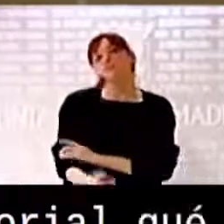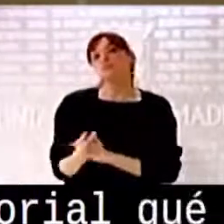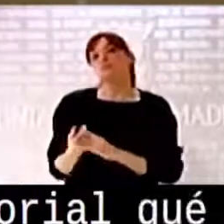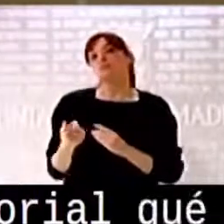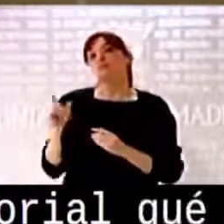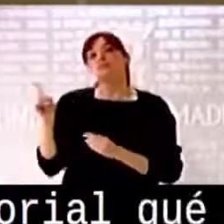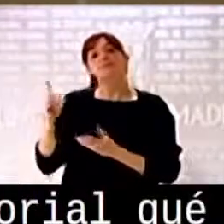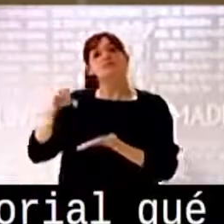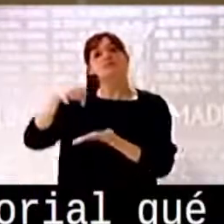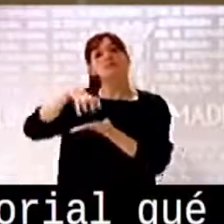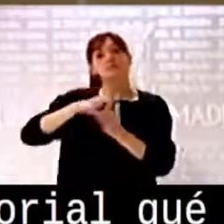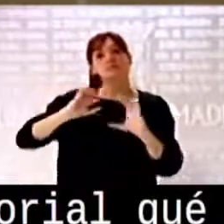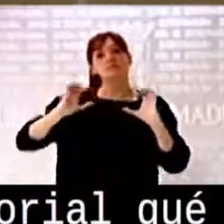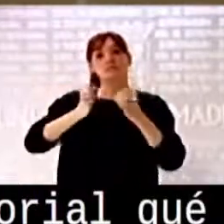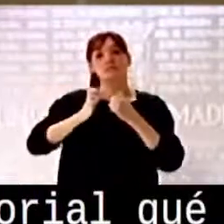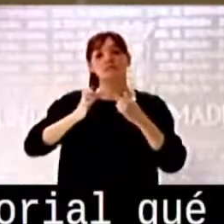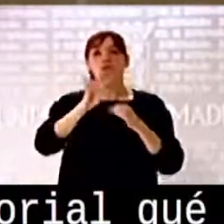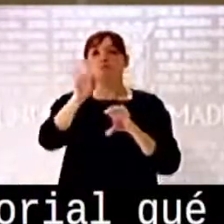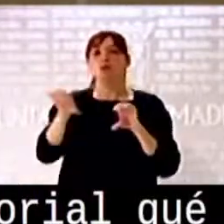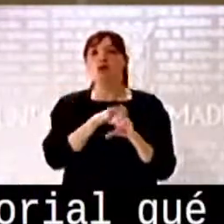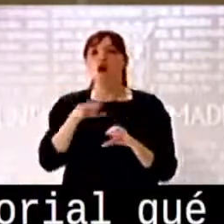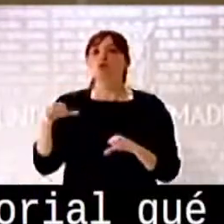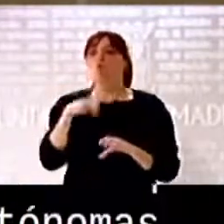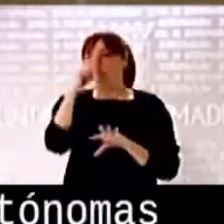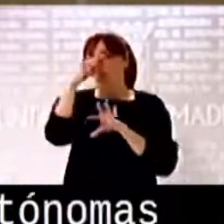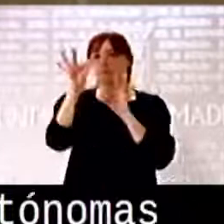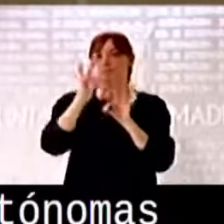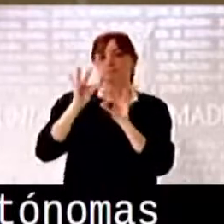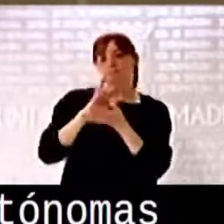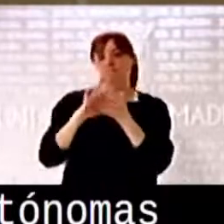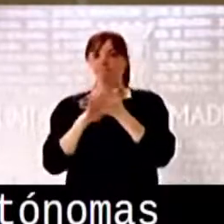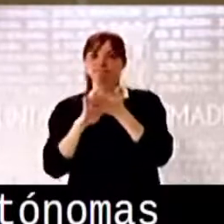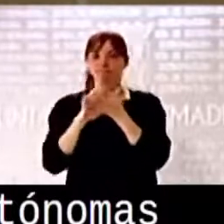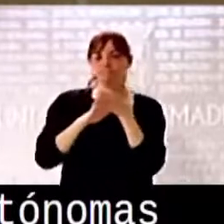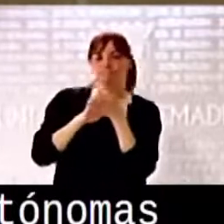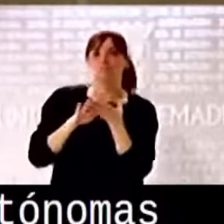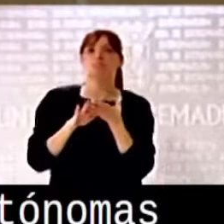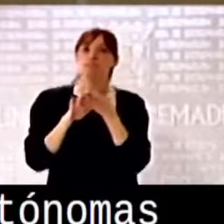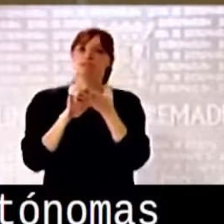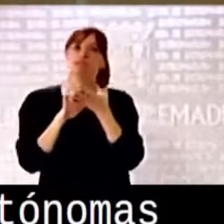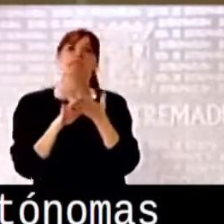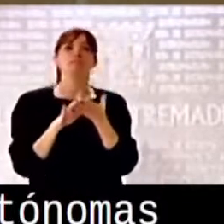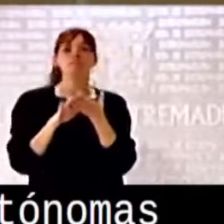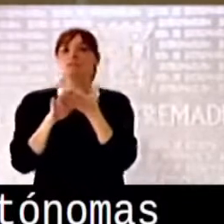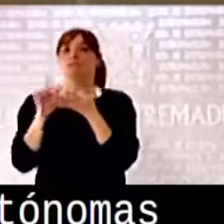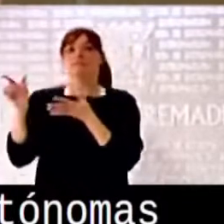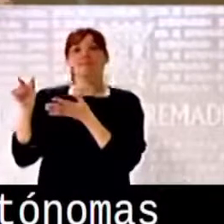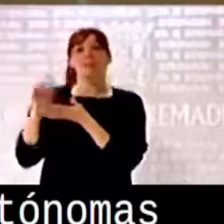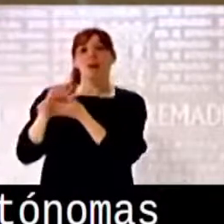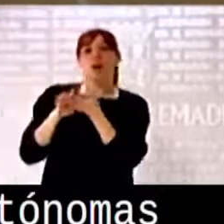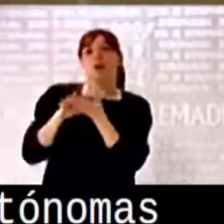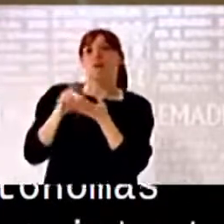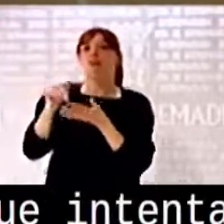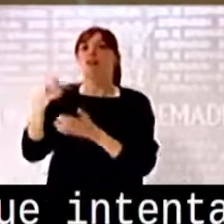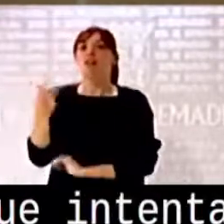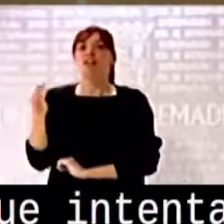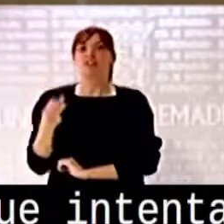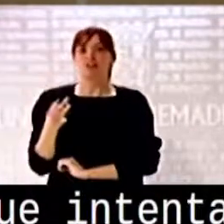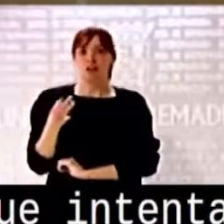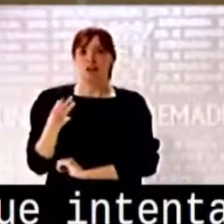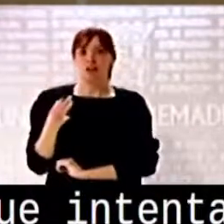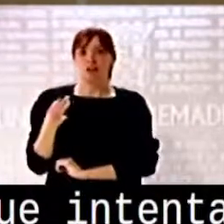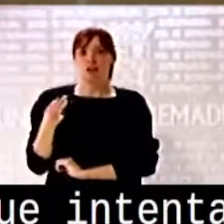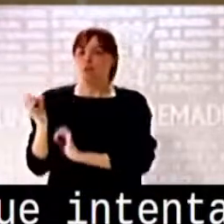que es el órgano donde las comunidades autónomas toman las decisiones y donde hay que intentar salir reforzados de